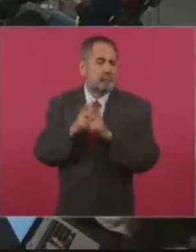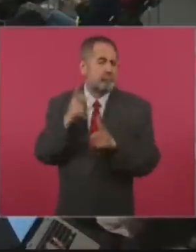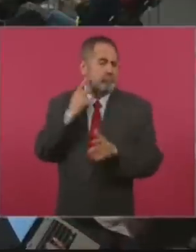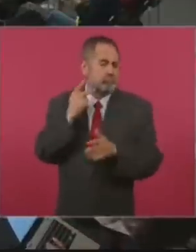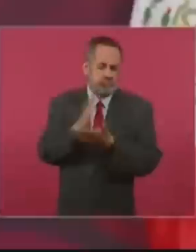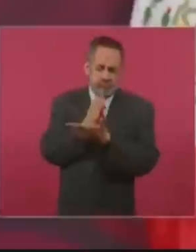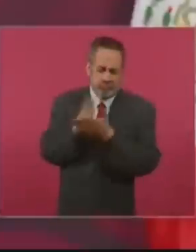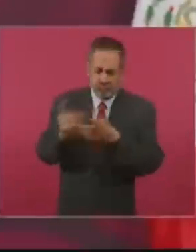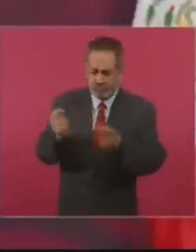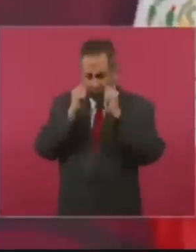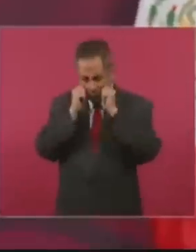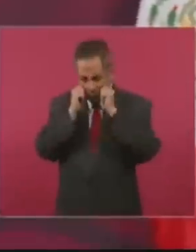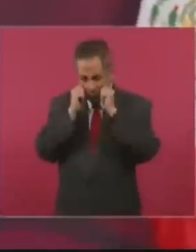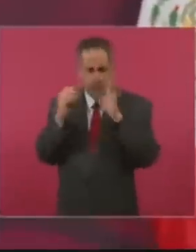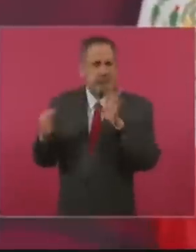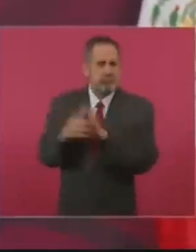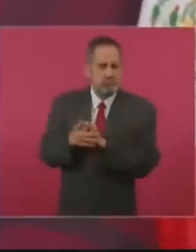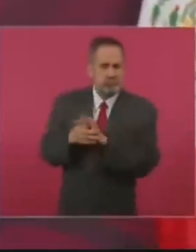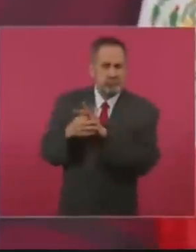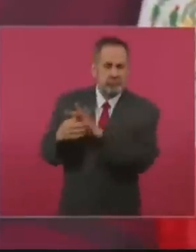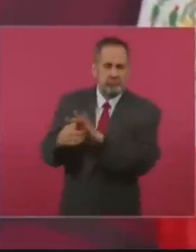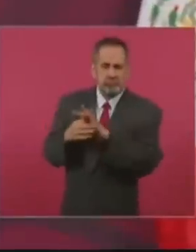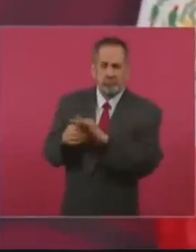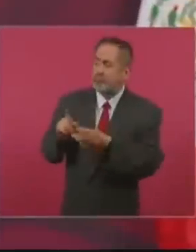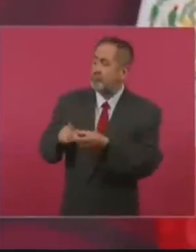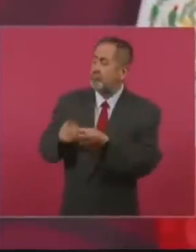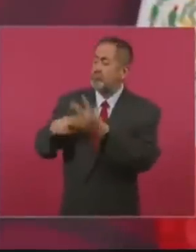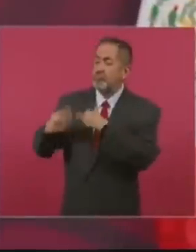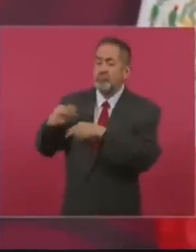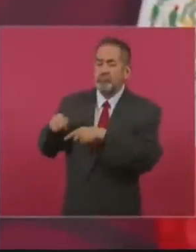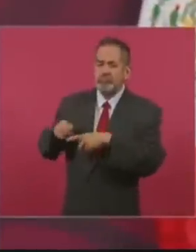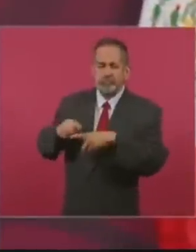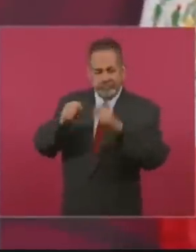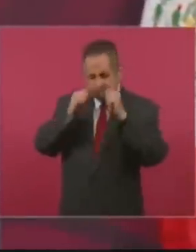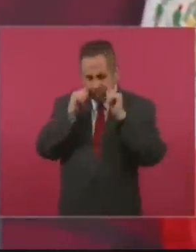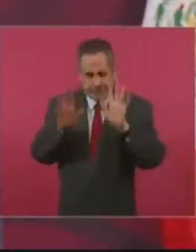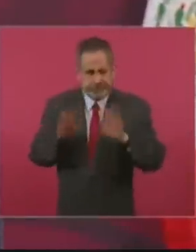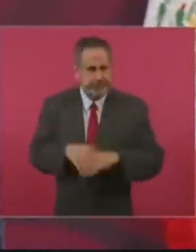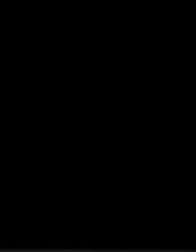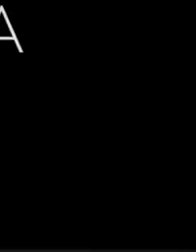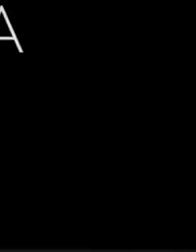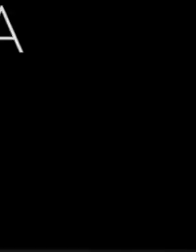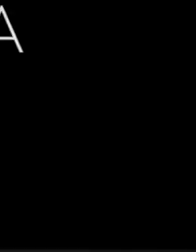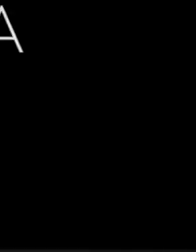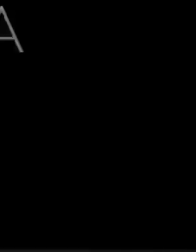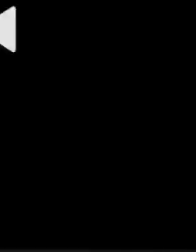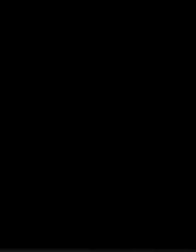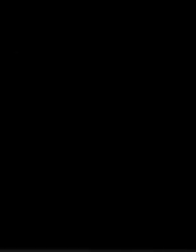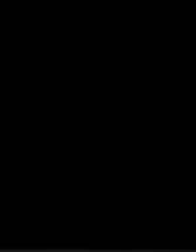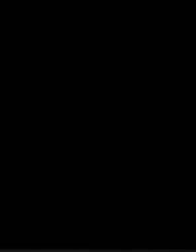de los orígenes partidistas